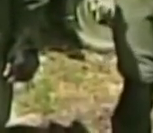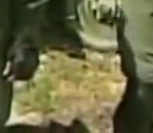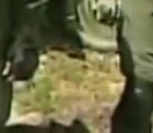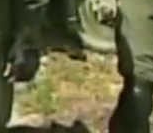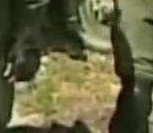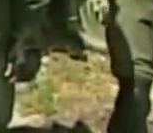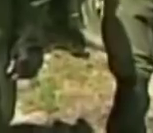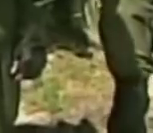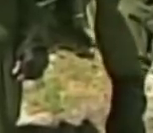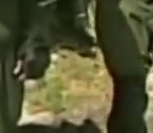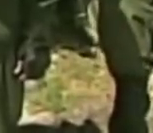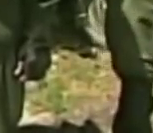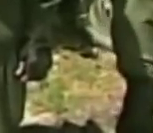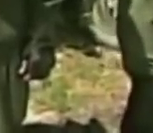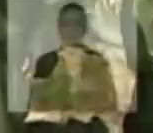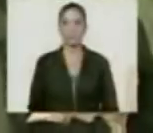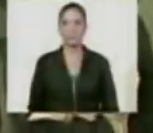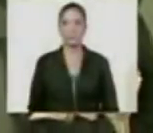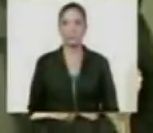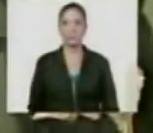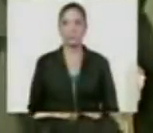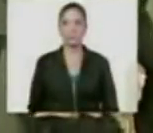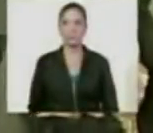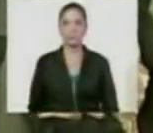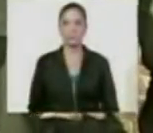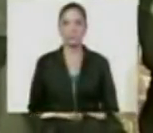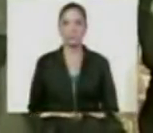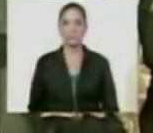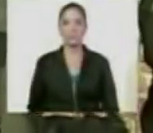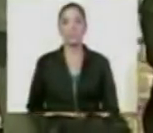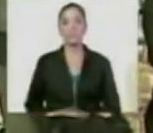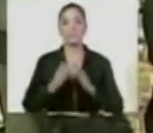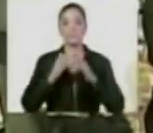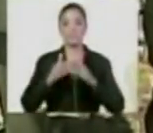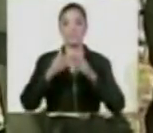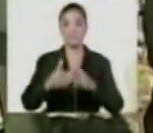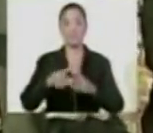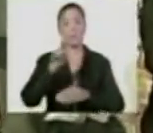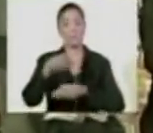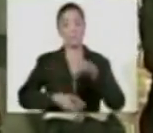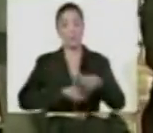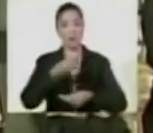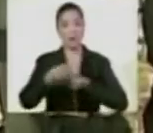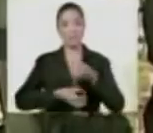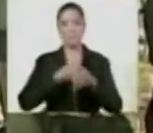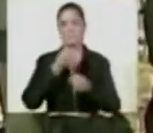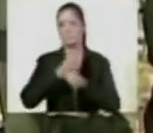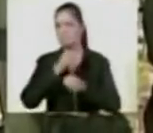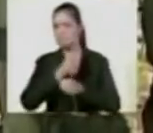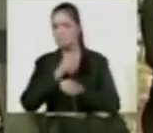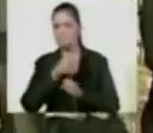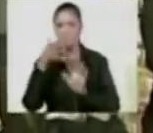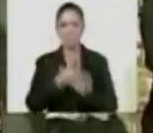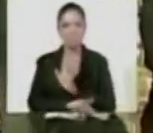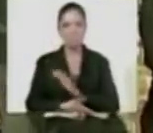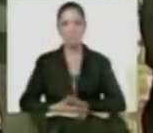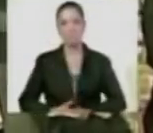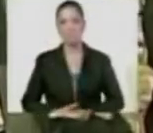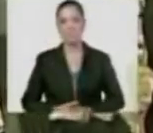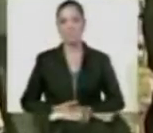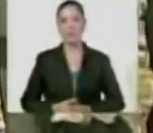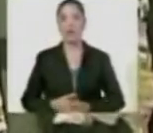adelantada en el terreno para nuestra artillería una vez que desembarca. Se ejecutan también tareas de